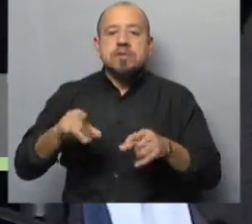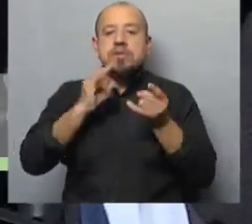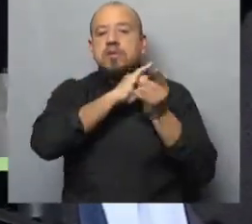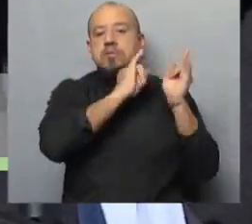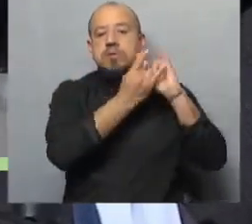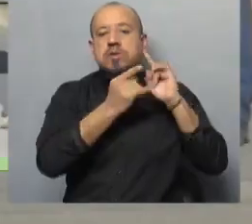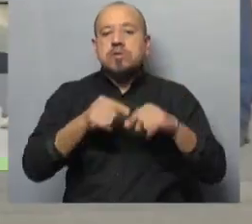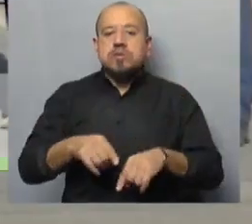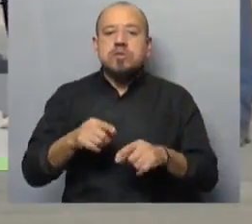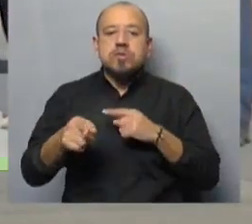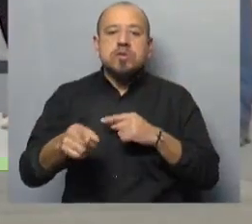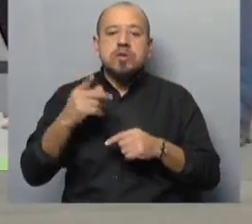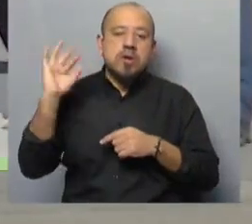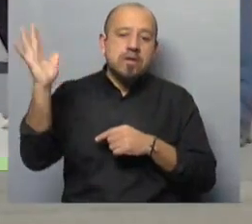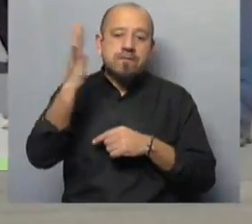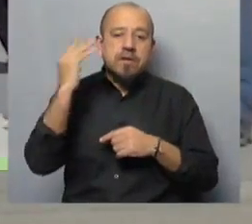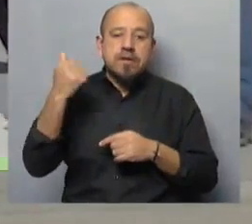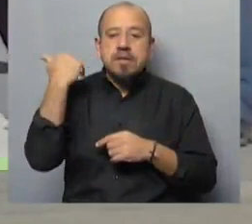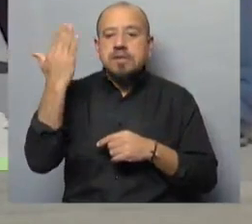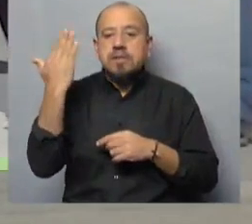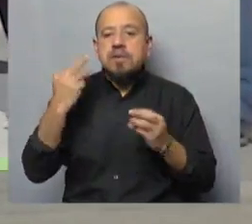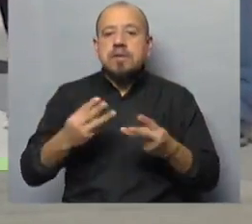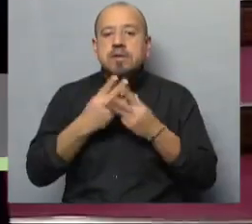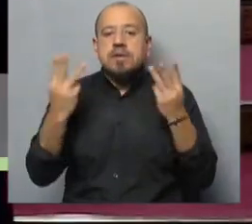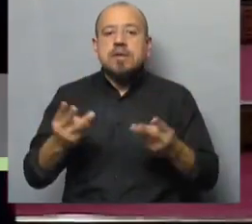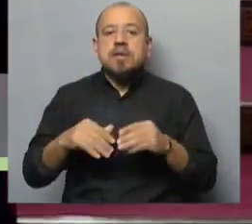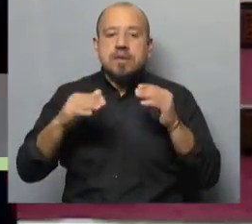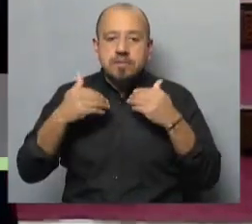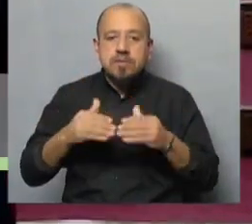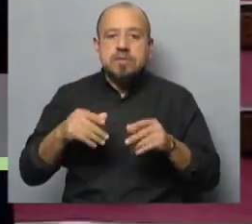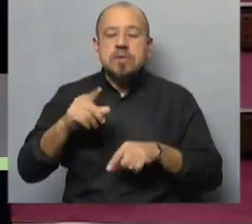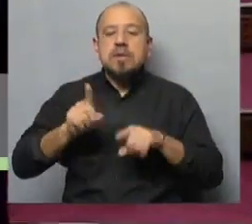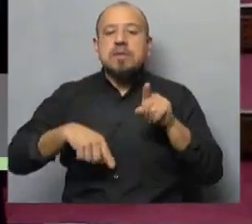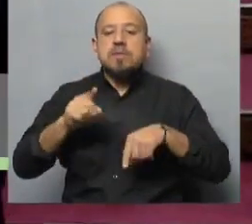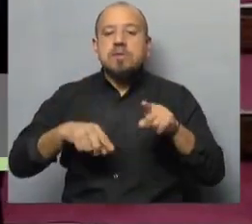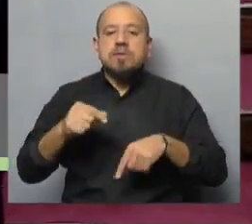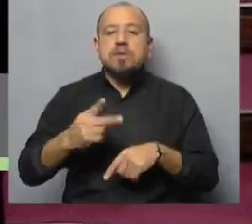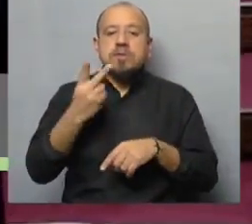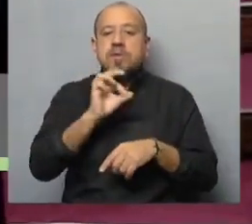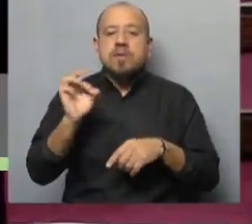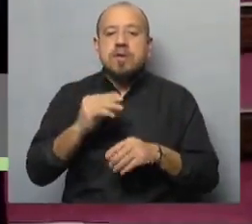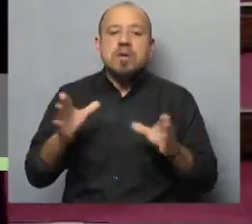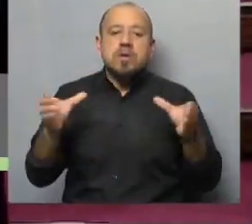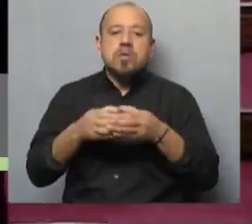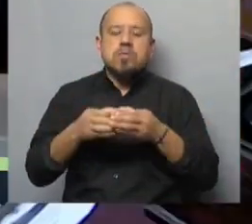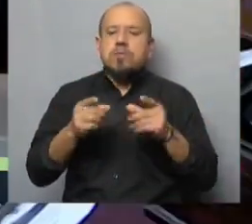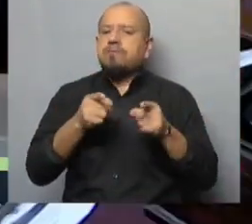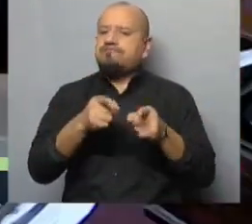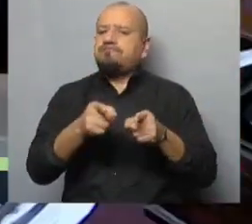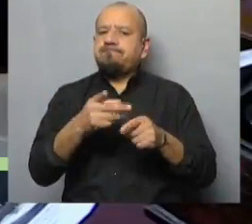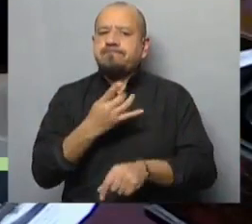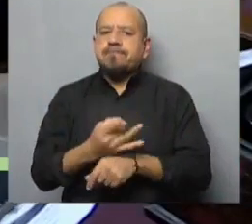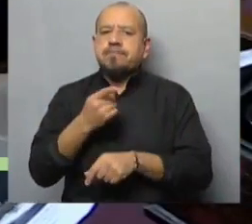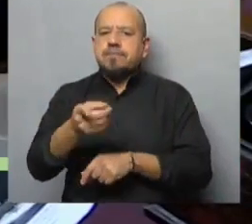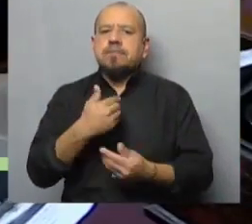mientras que en el interior la asamblea general comenzaba el trámite son más de 20 los colectivos que cuestionan al oficialismo